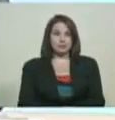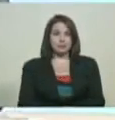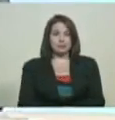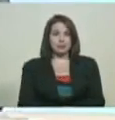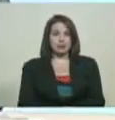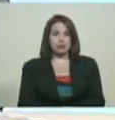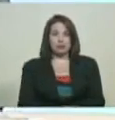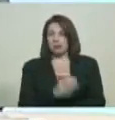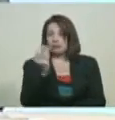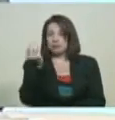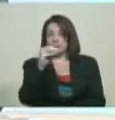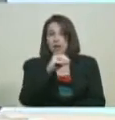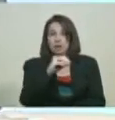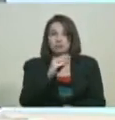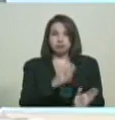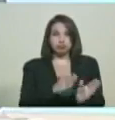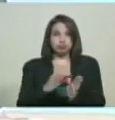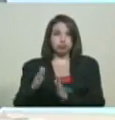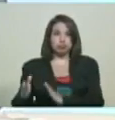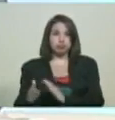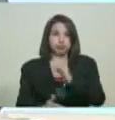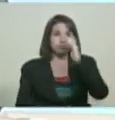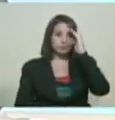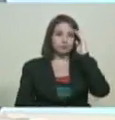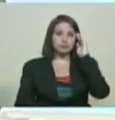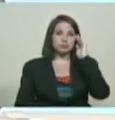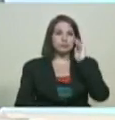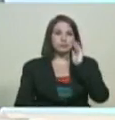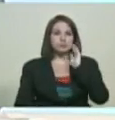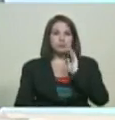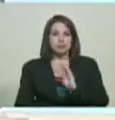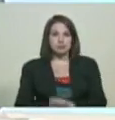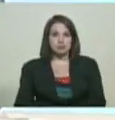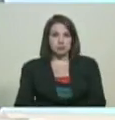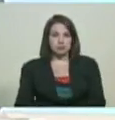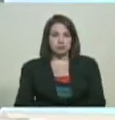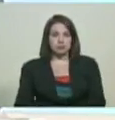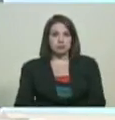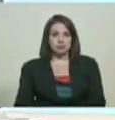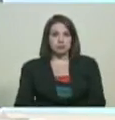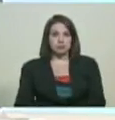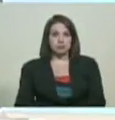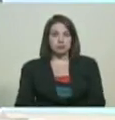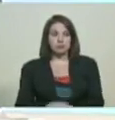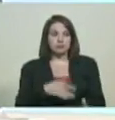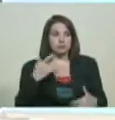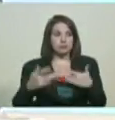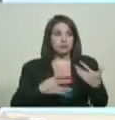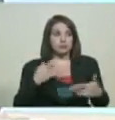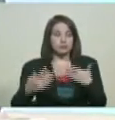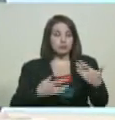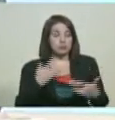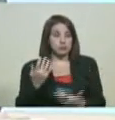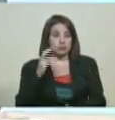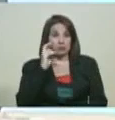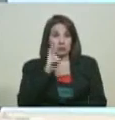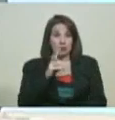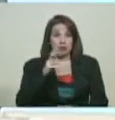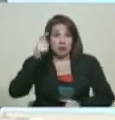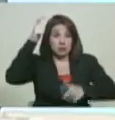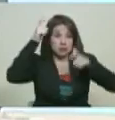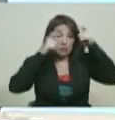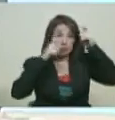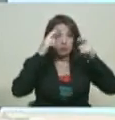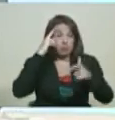cohesionado organizado activo victorioso que es el chavismo el